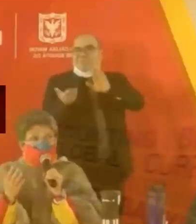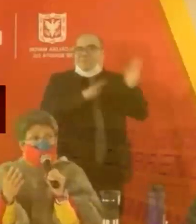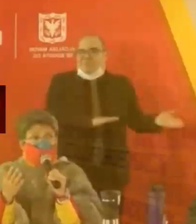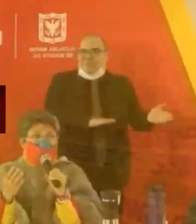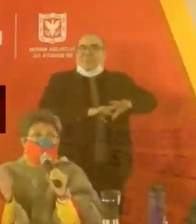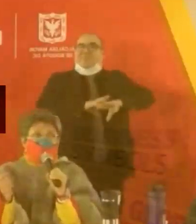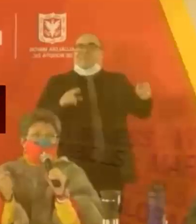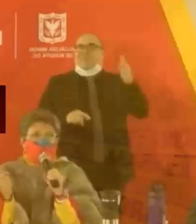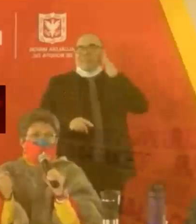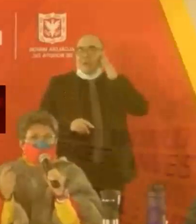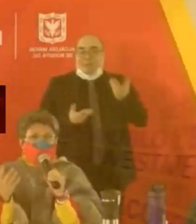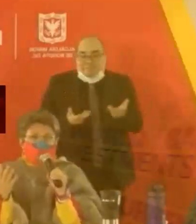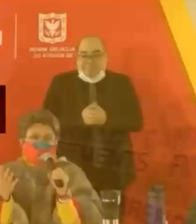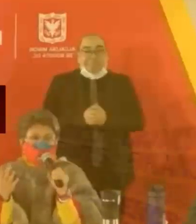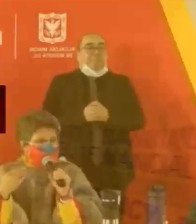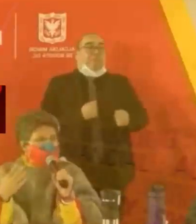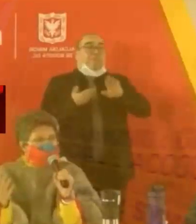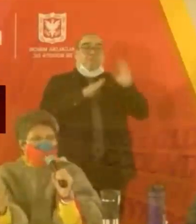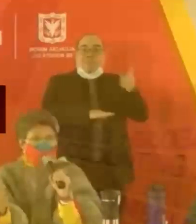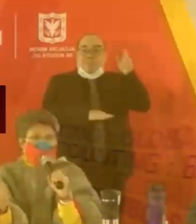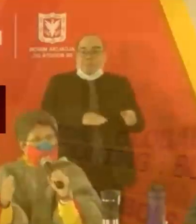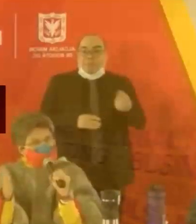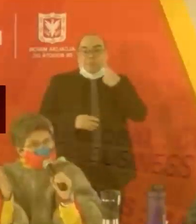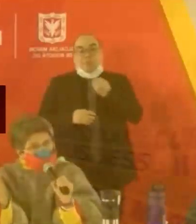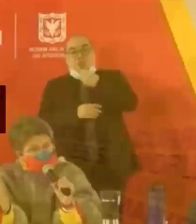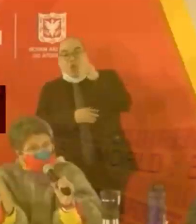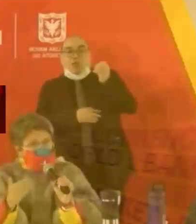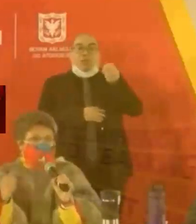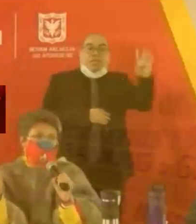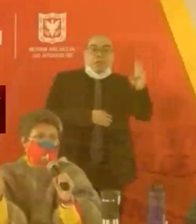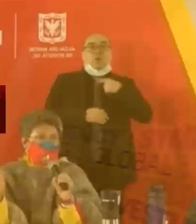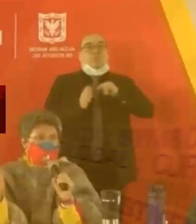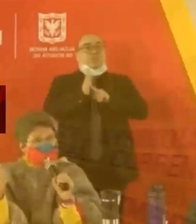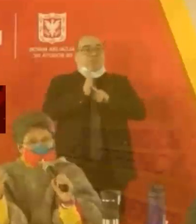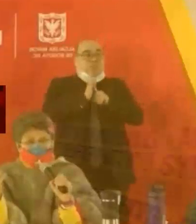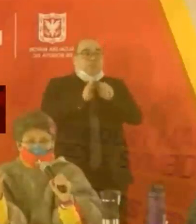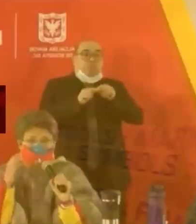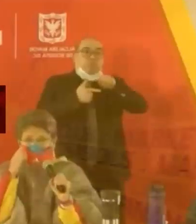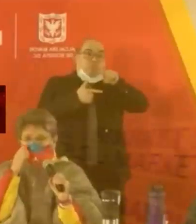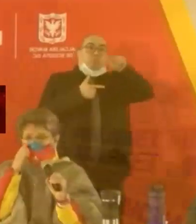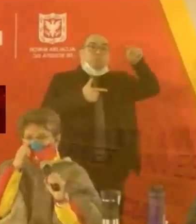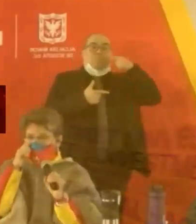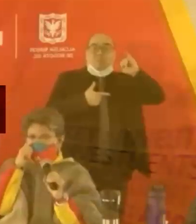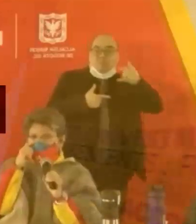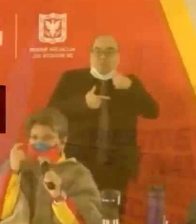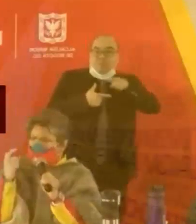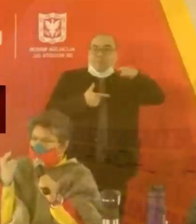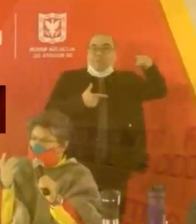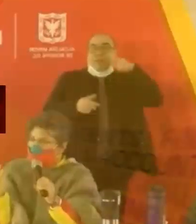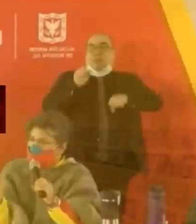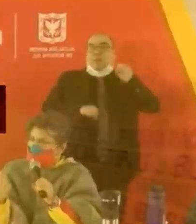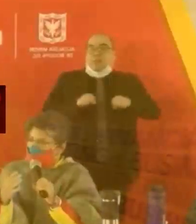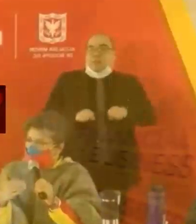2018, declaramos persona non grata a Kip Rowley, que es el primer ministro de Trinidad y Tobago, precisamente por la forma como estaba tratando a los venezolanos que estaban yendo